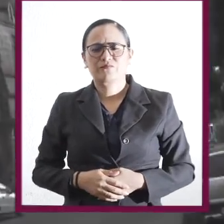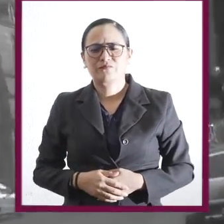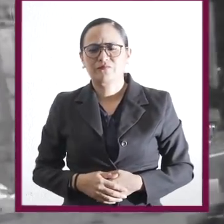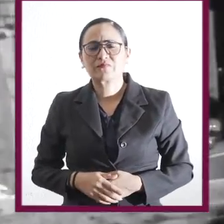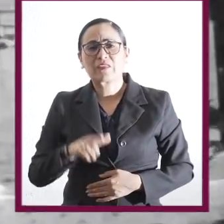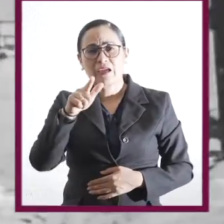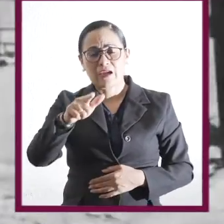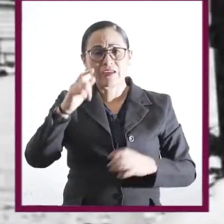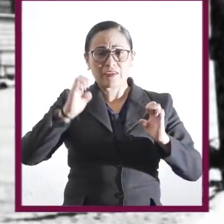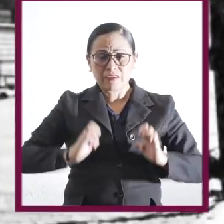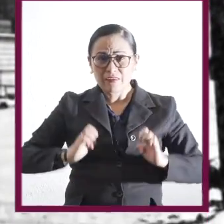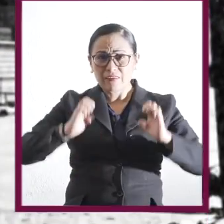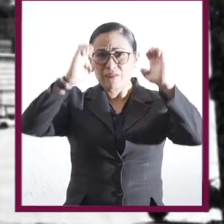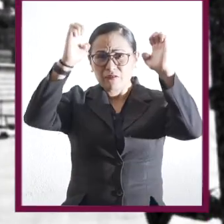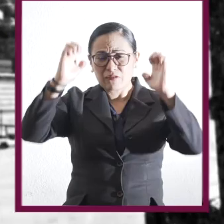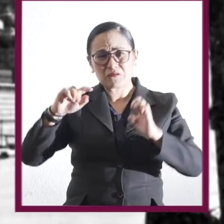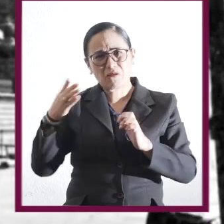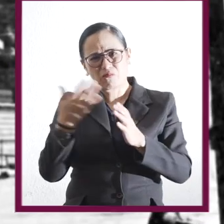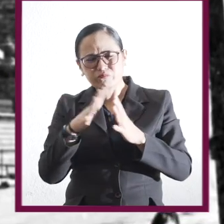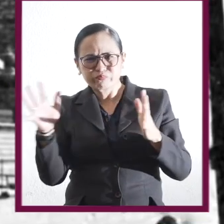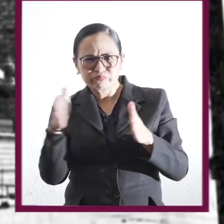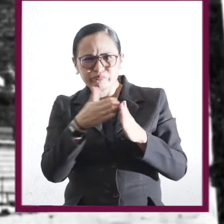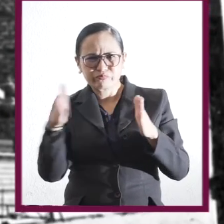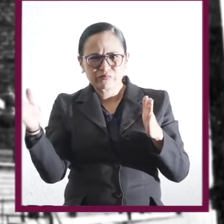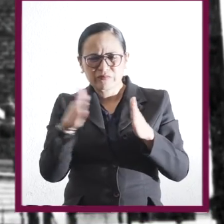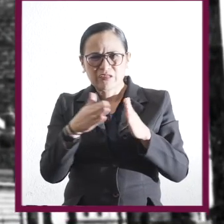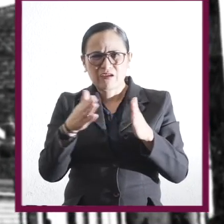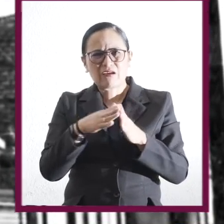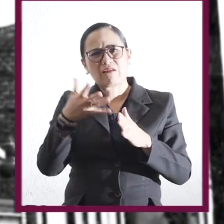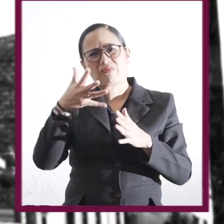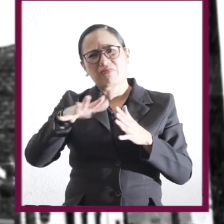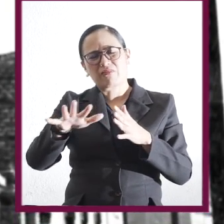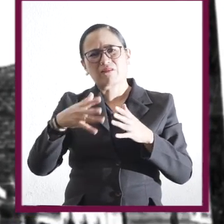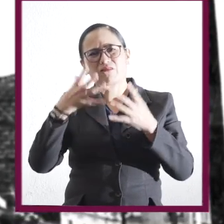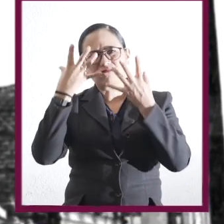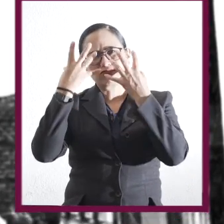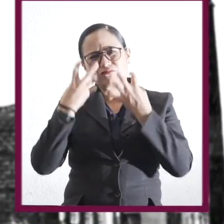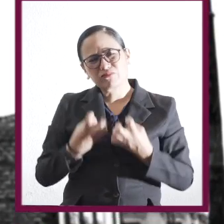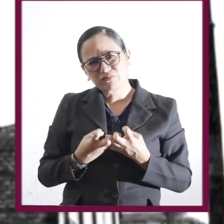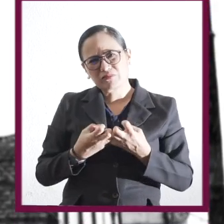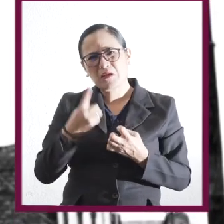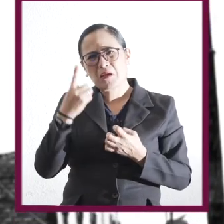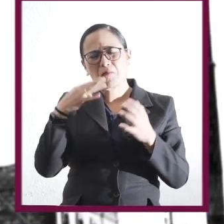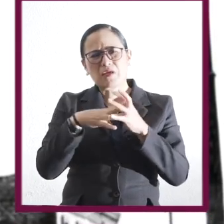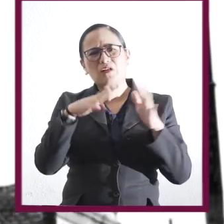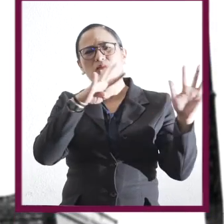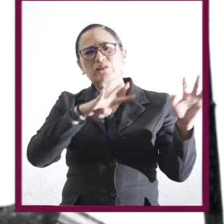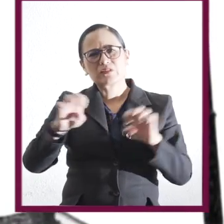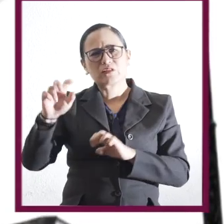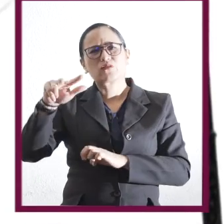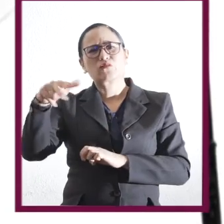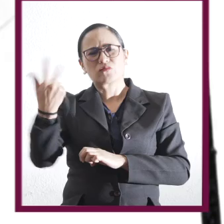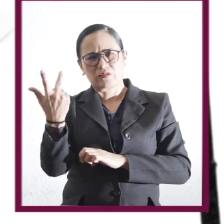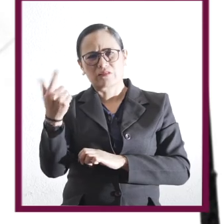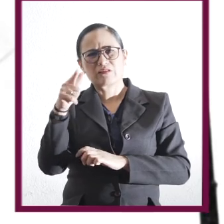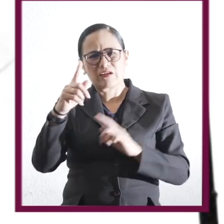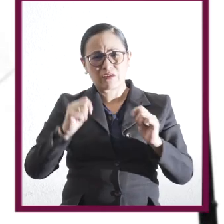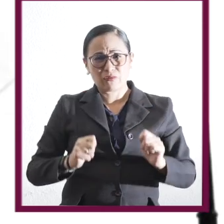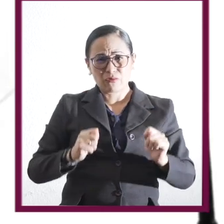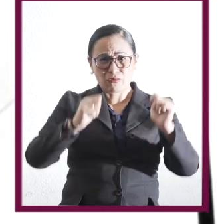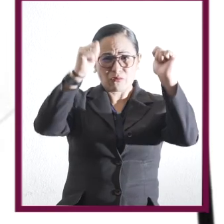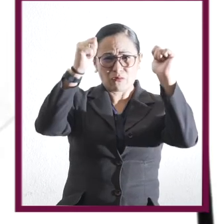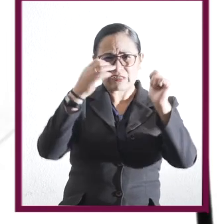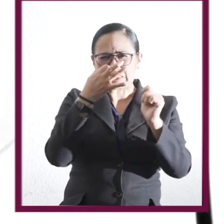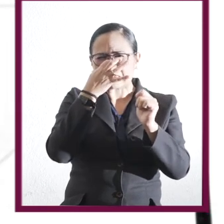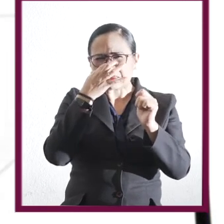1906. Este edificio fue dañado durante los combates de la Decena Trágica, en febrero de 1913,